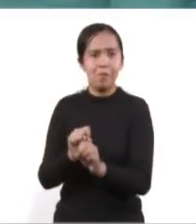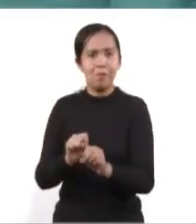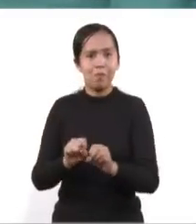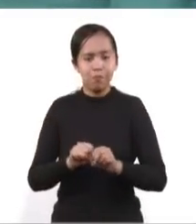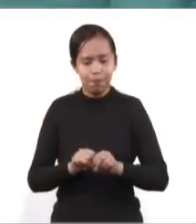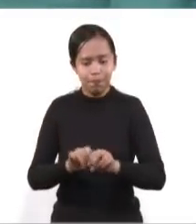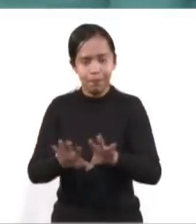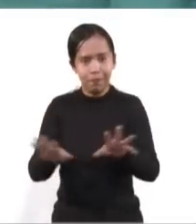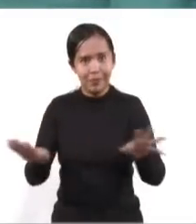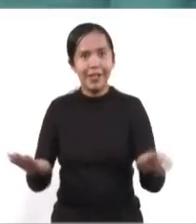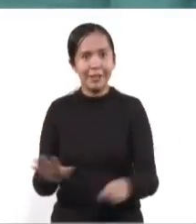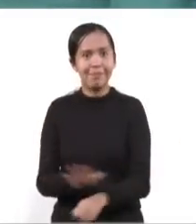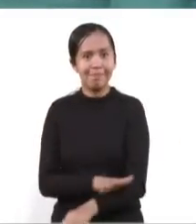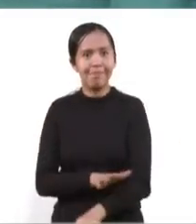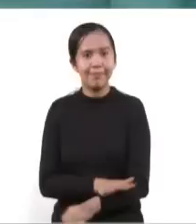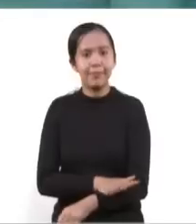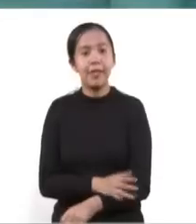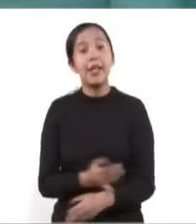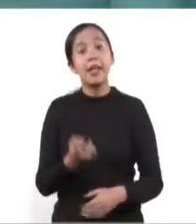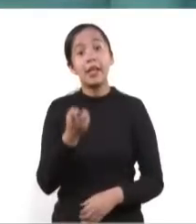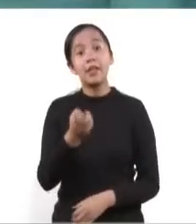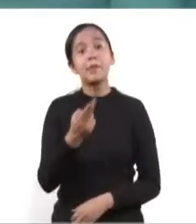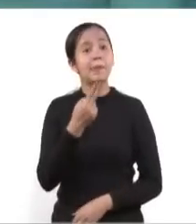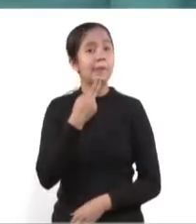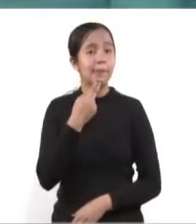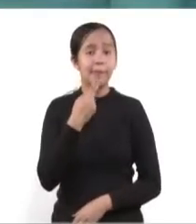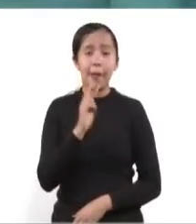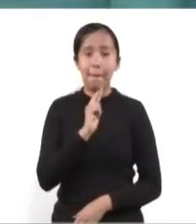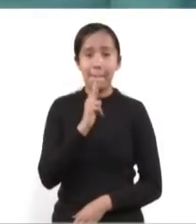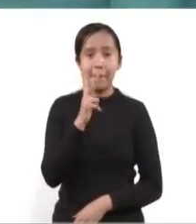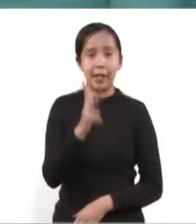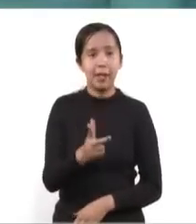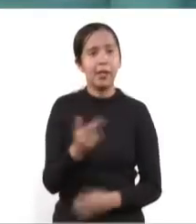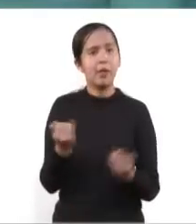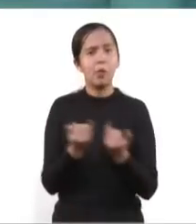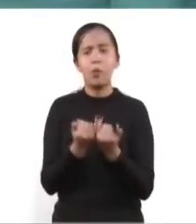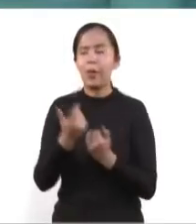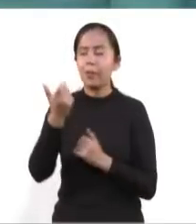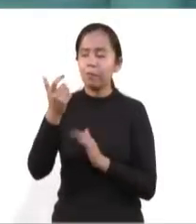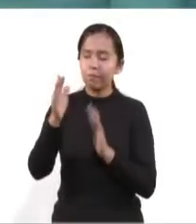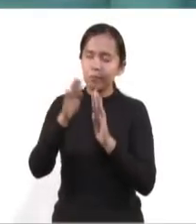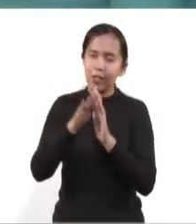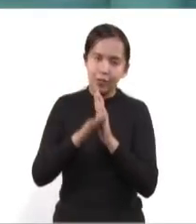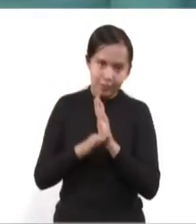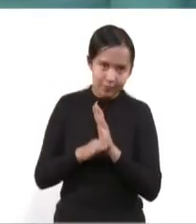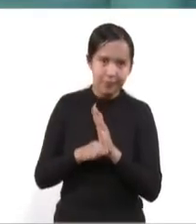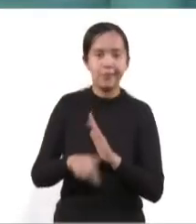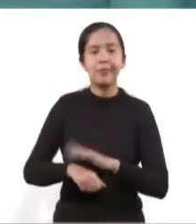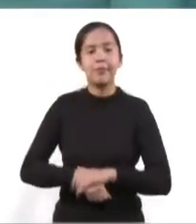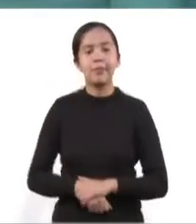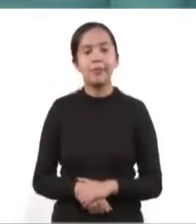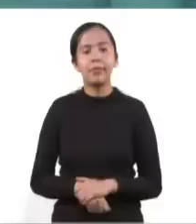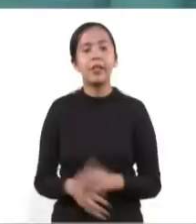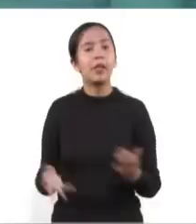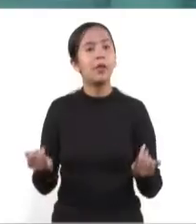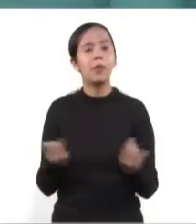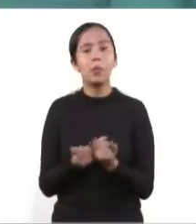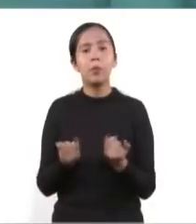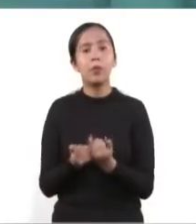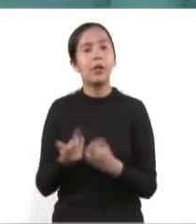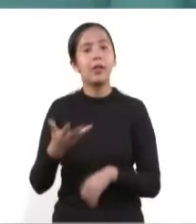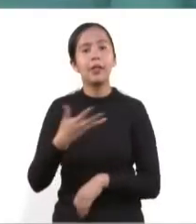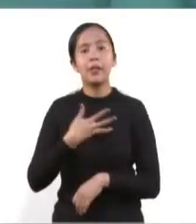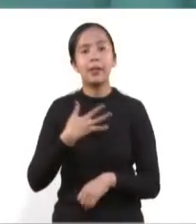Asimismo, tendremos un uso más eficiente de energía con los ahorros económicos asociados. Habrá también